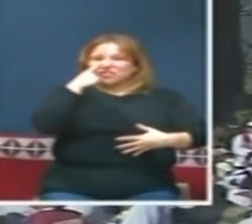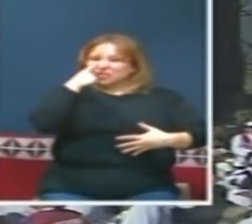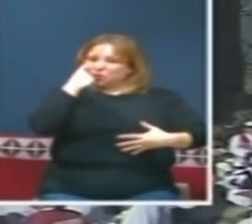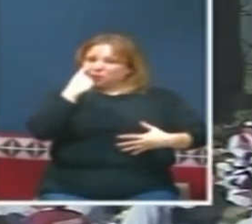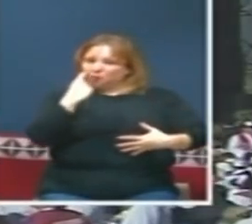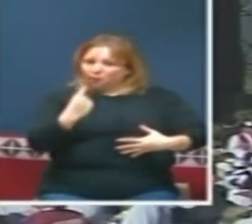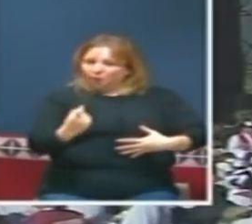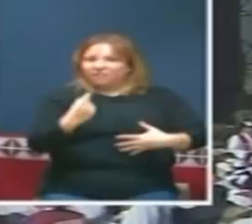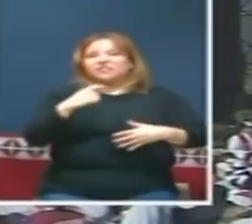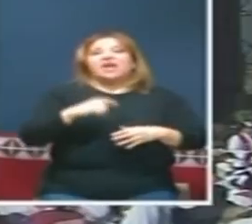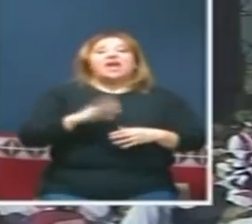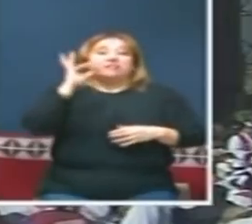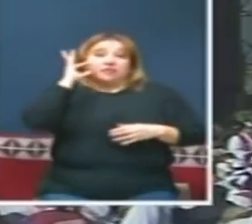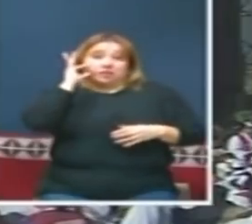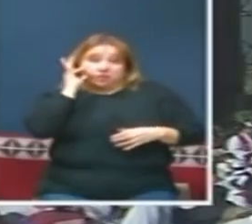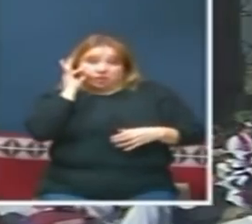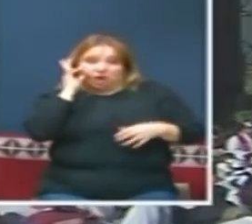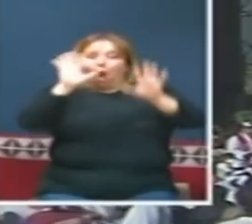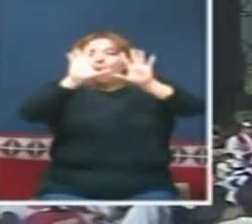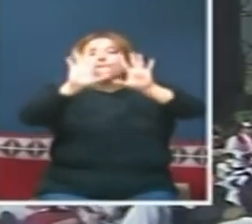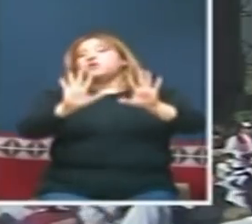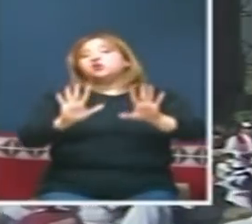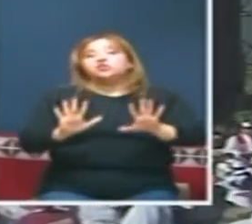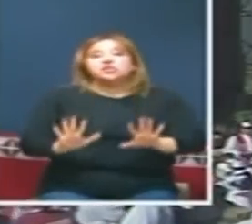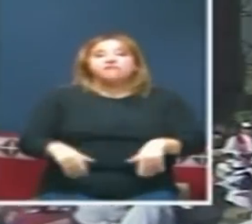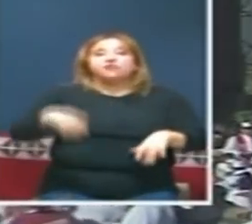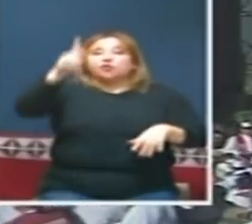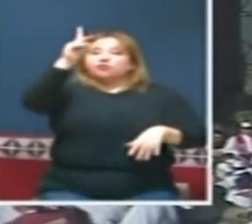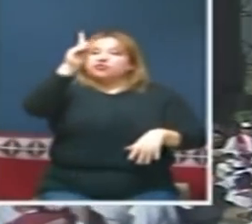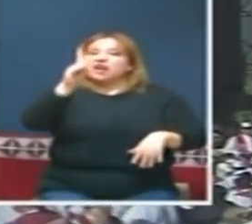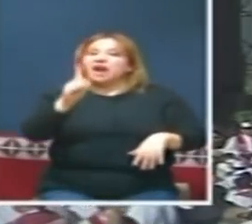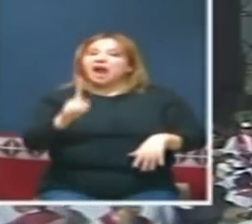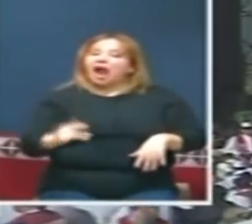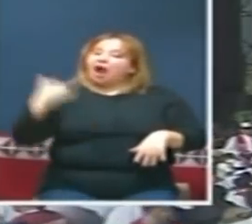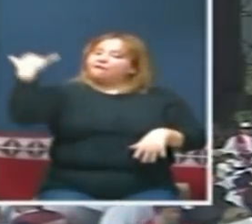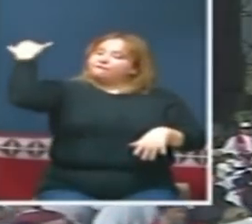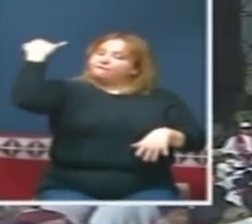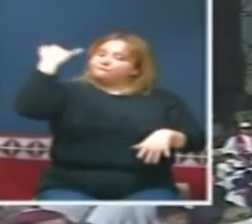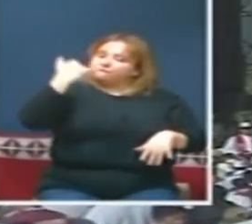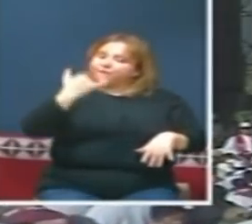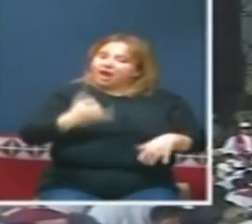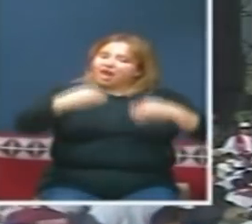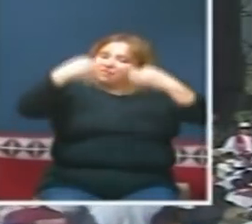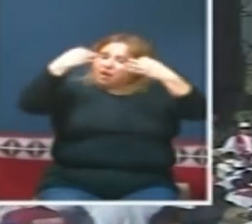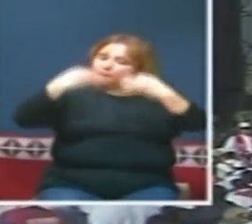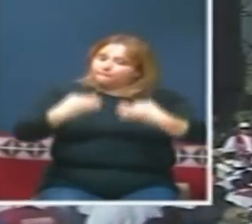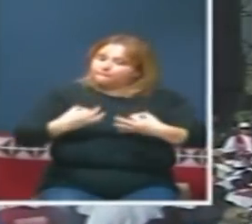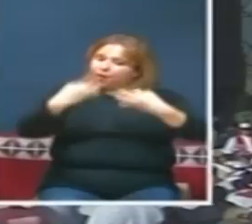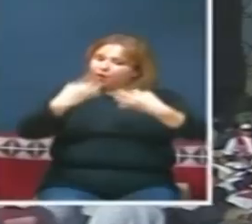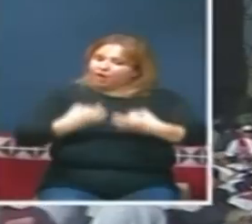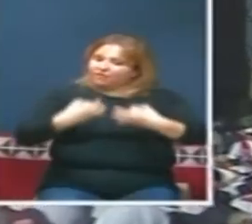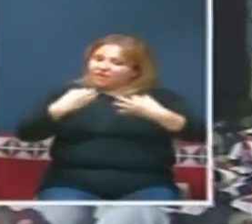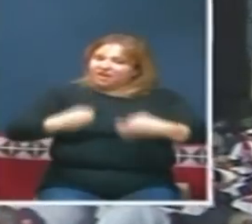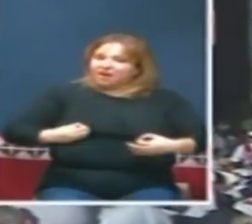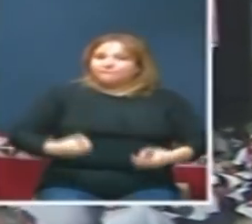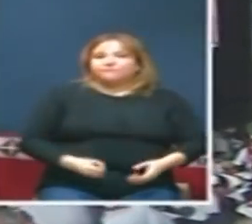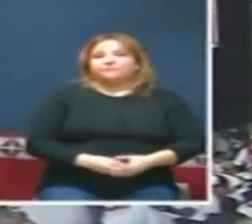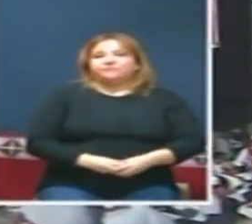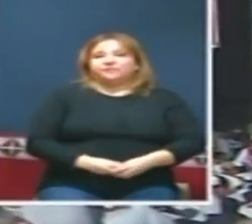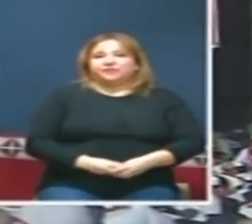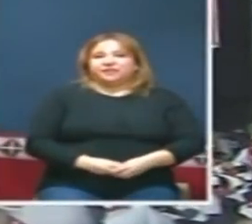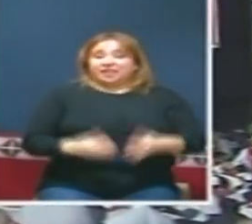testigos del proyecto de Dios, anunciadores de la buena nueva de las